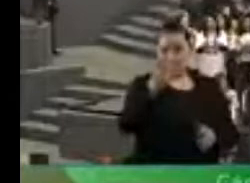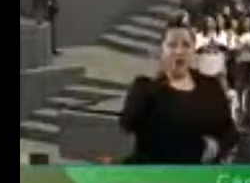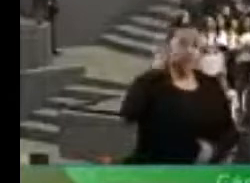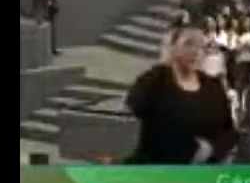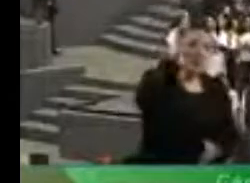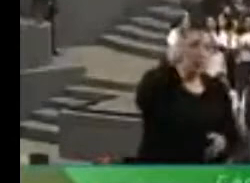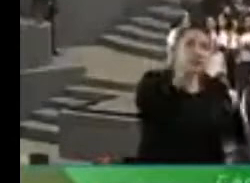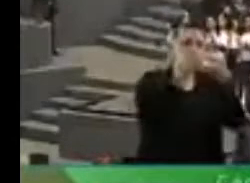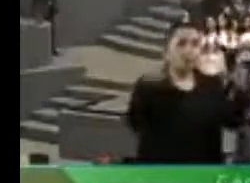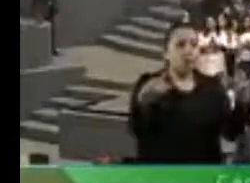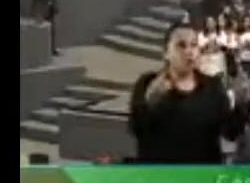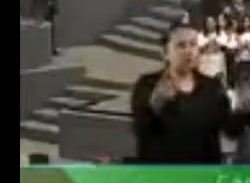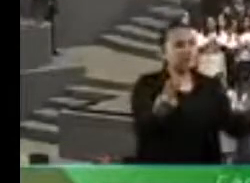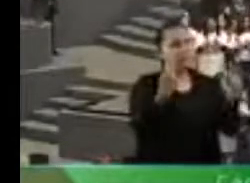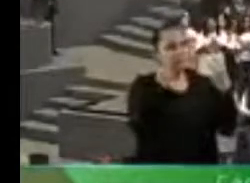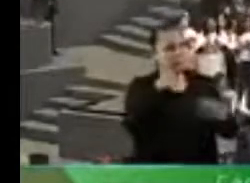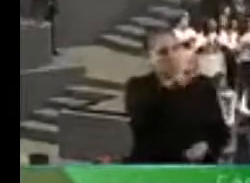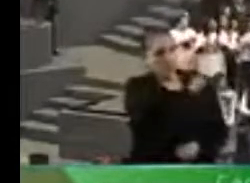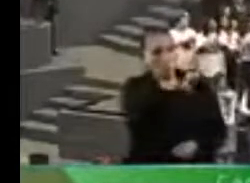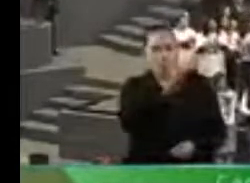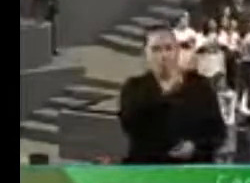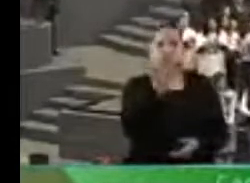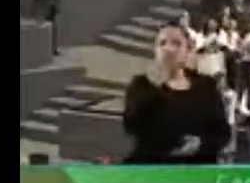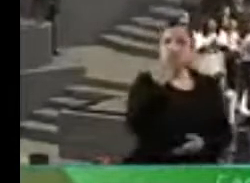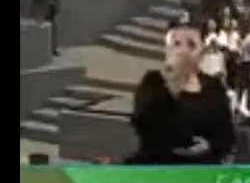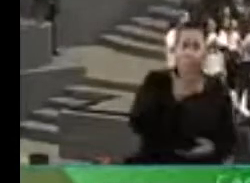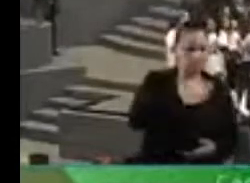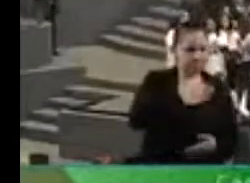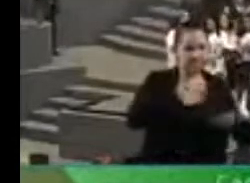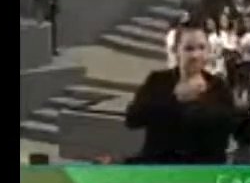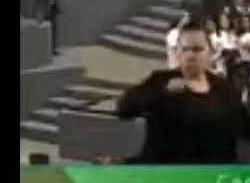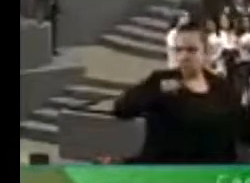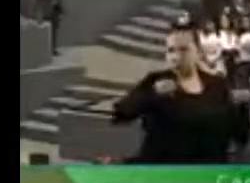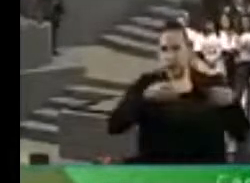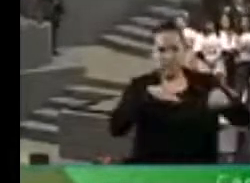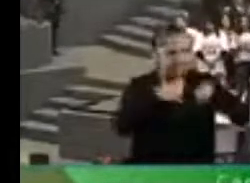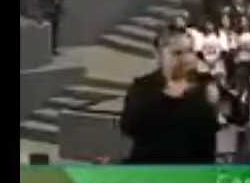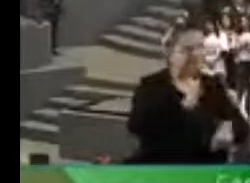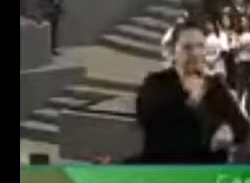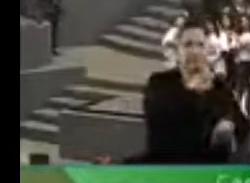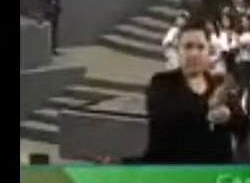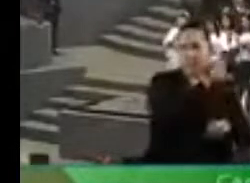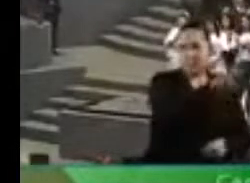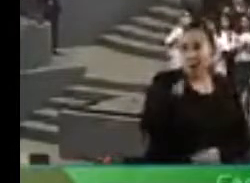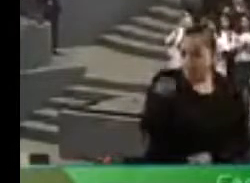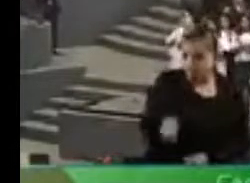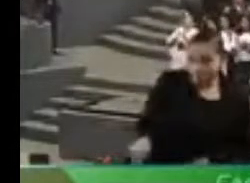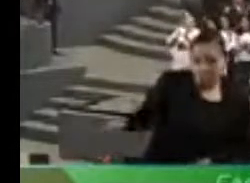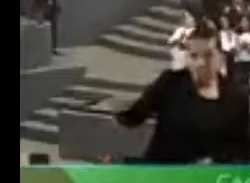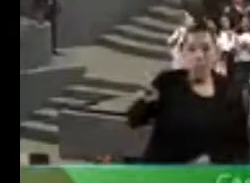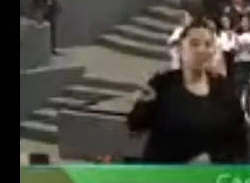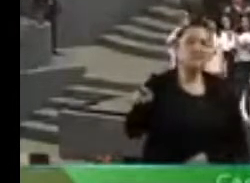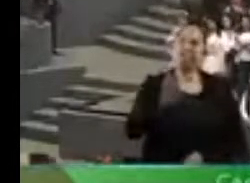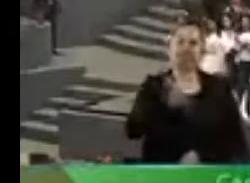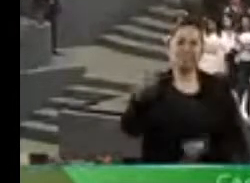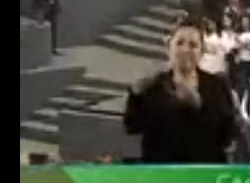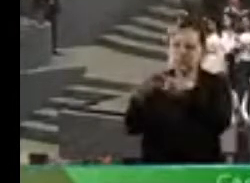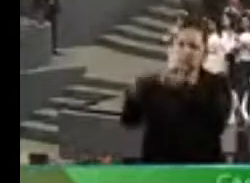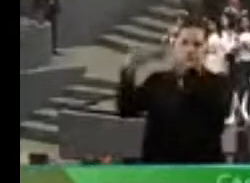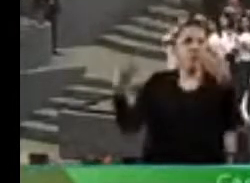saldremos bien evaluados y ustedes estarán en el basurero de la historia desde un lugar donde